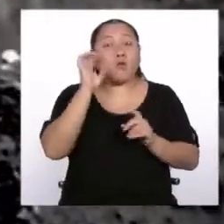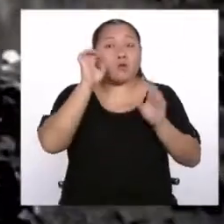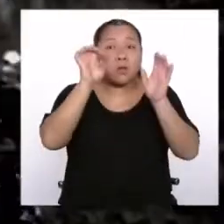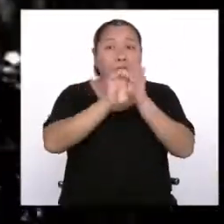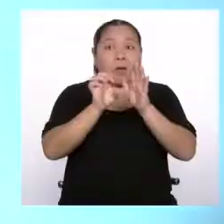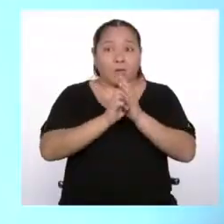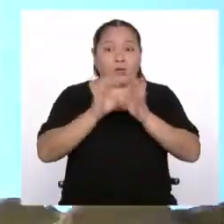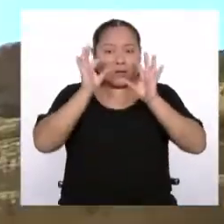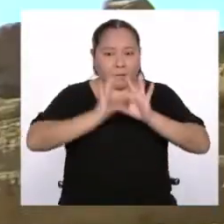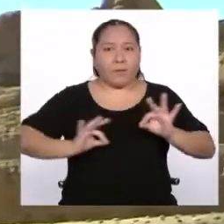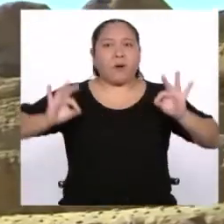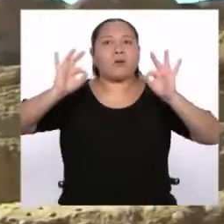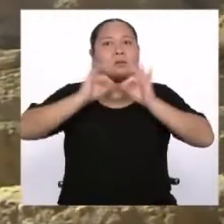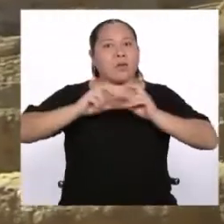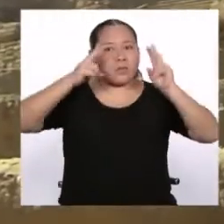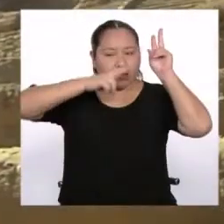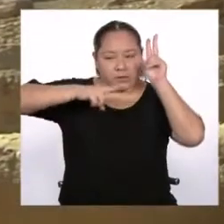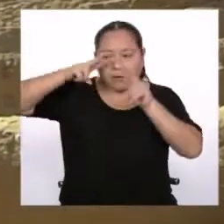de resaltar.